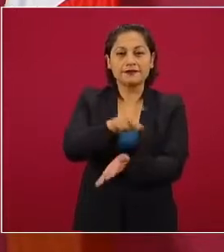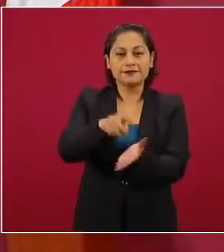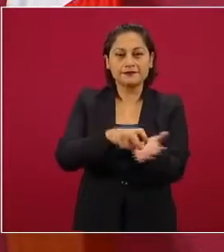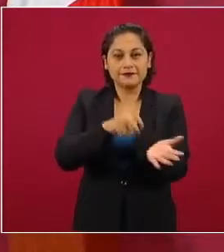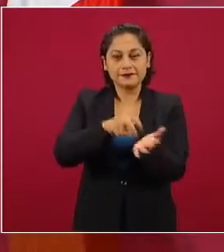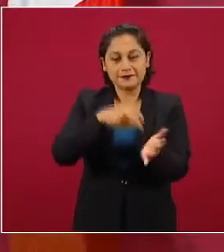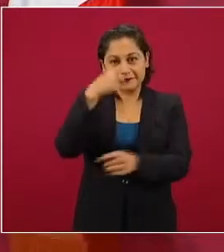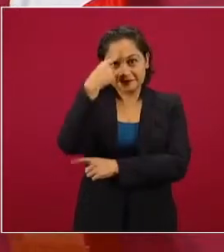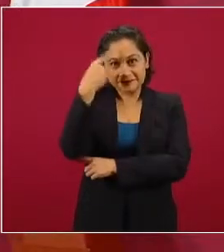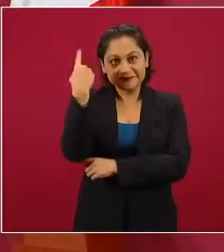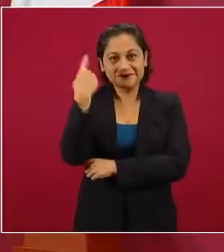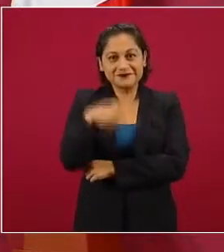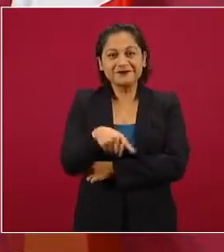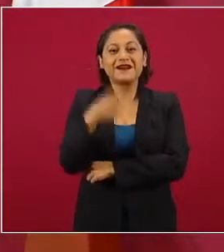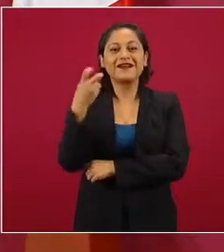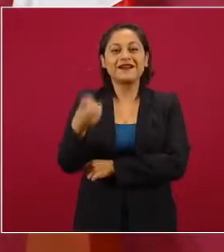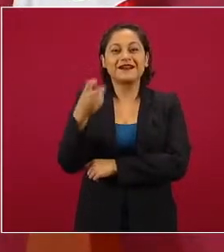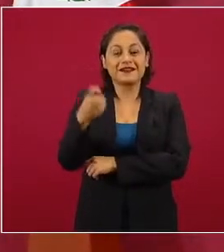desaparezca.